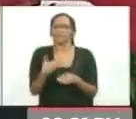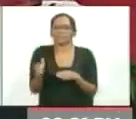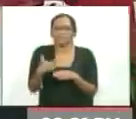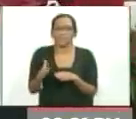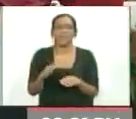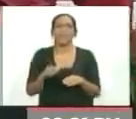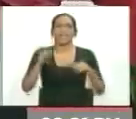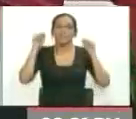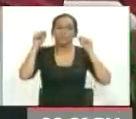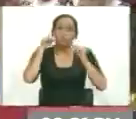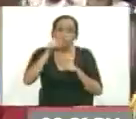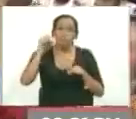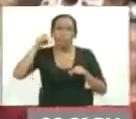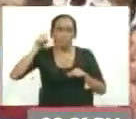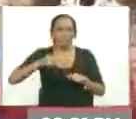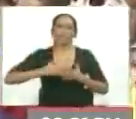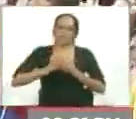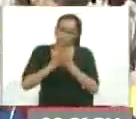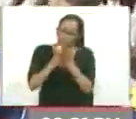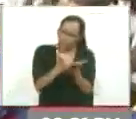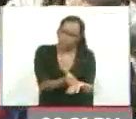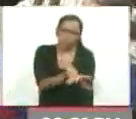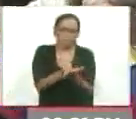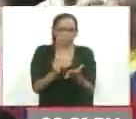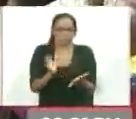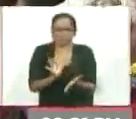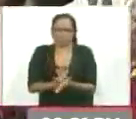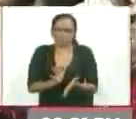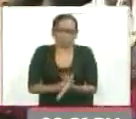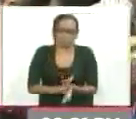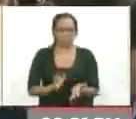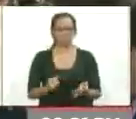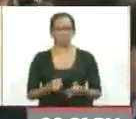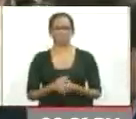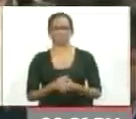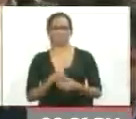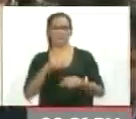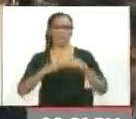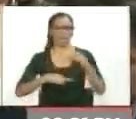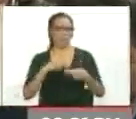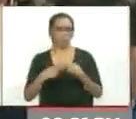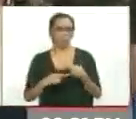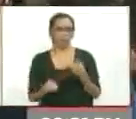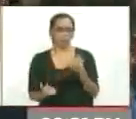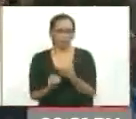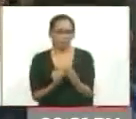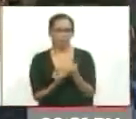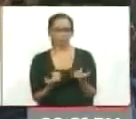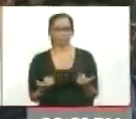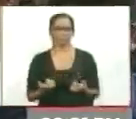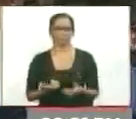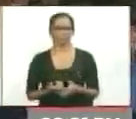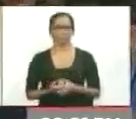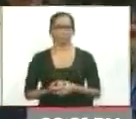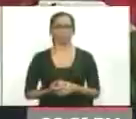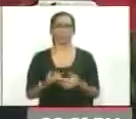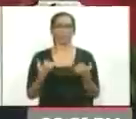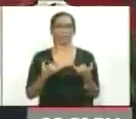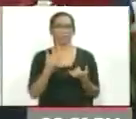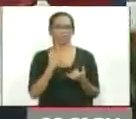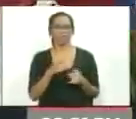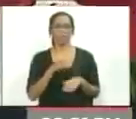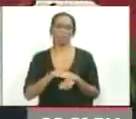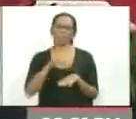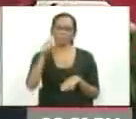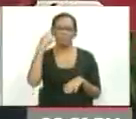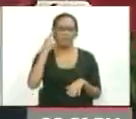la revolución bolivariana. Ahí estará. Muchos de esos, y uno lo ahora lo digo, porque tú sabes que